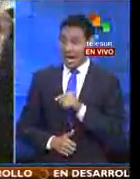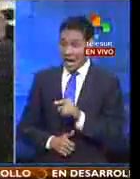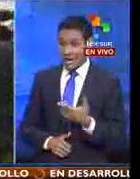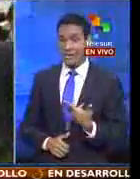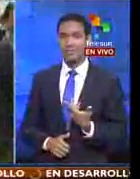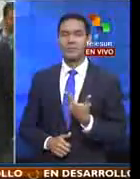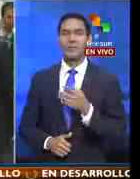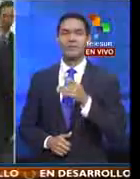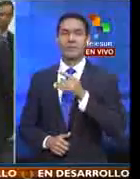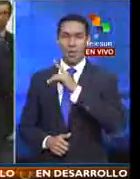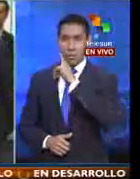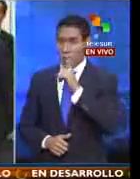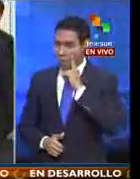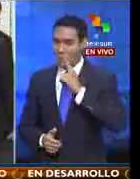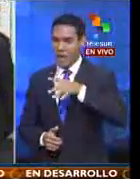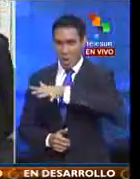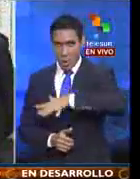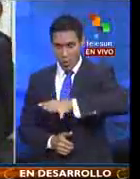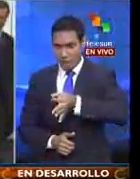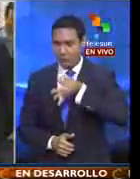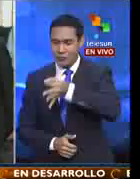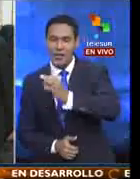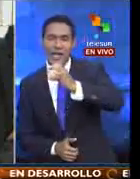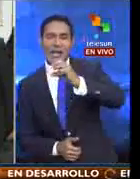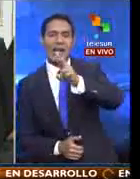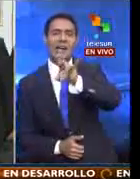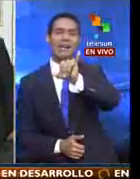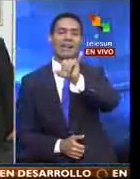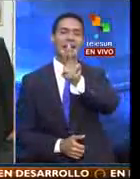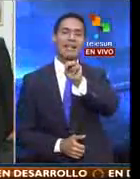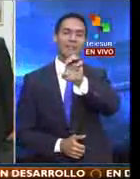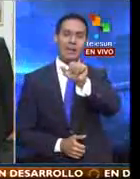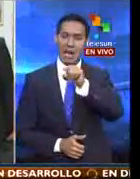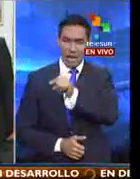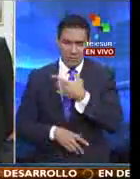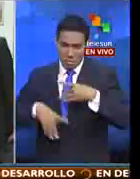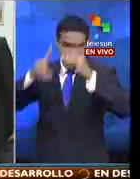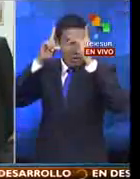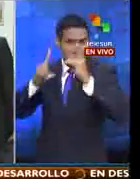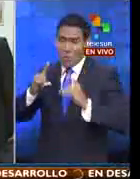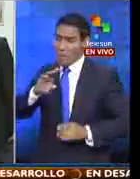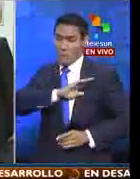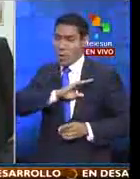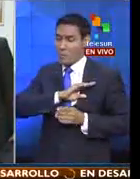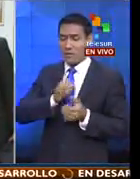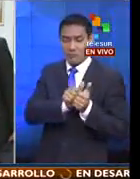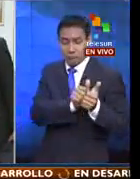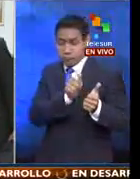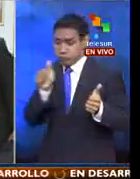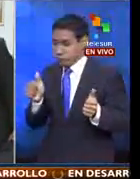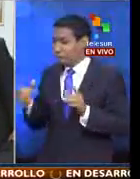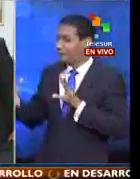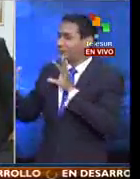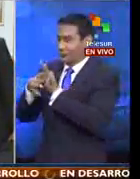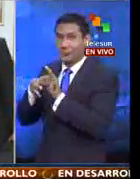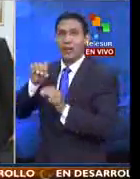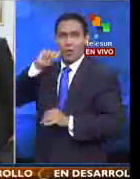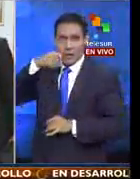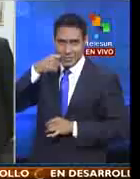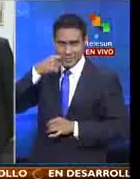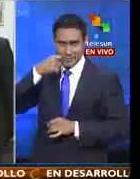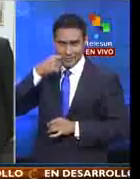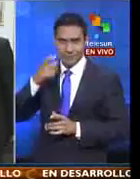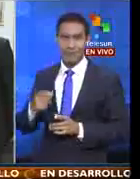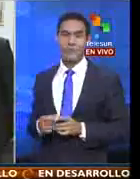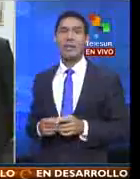de Crimea, que decidió en referéndum unirse a Rusia. Y también, acto seguido y meses después,